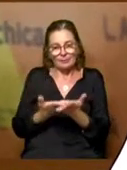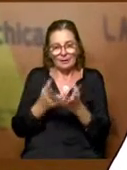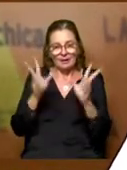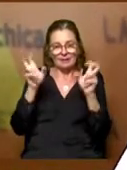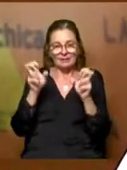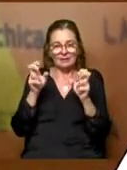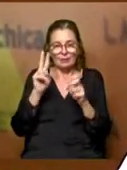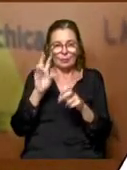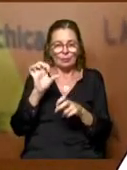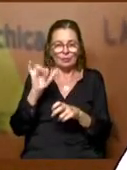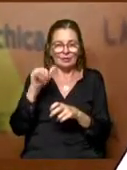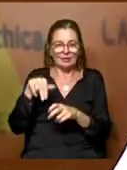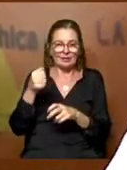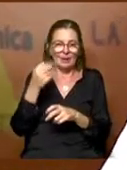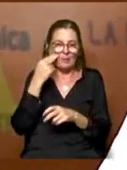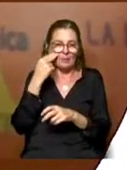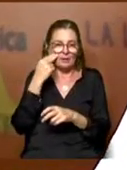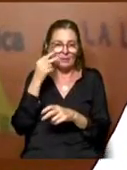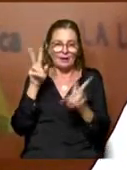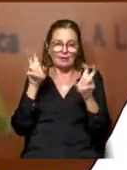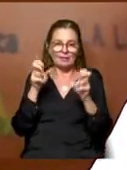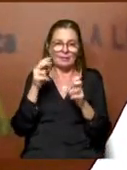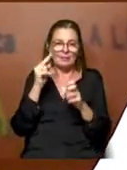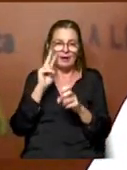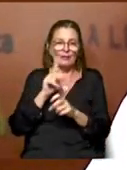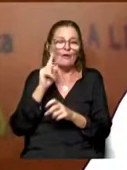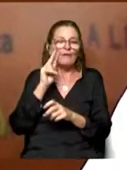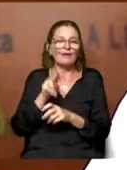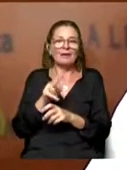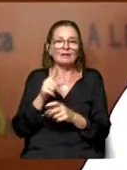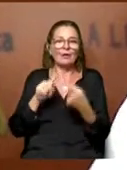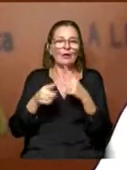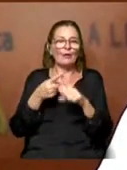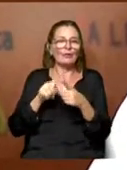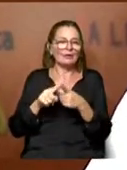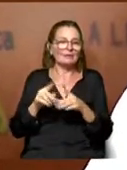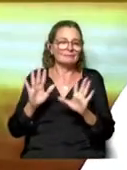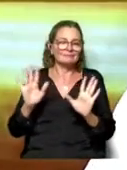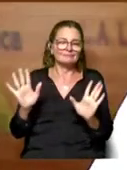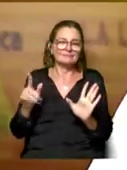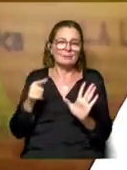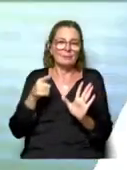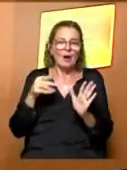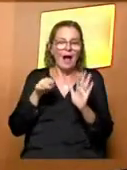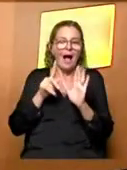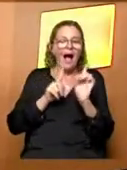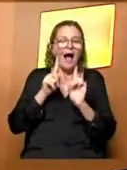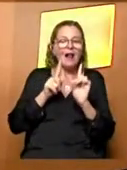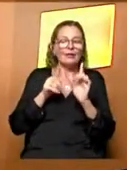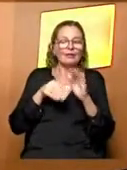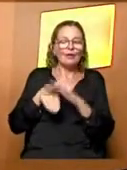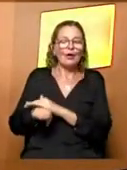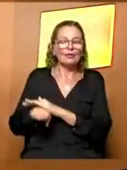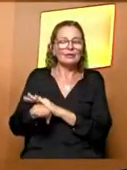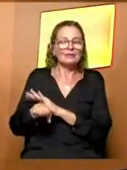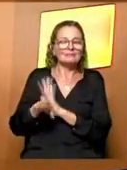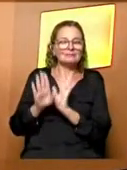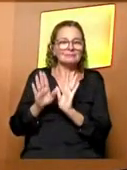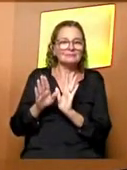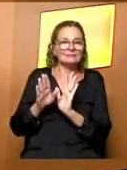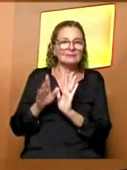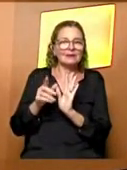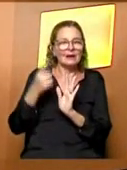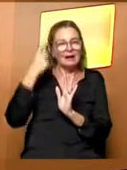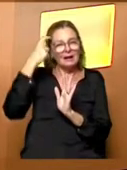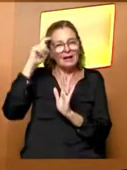usina mostraba, ¿no? Es un problema de que si los temas no se ven, no se discuten. Y por algo se esconden. Vuelvo a la idea de los paraísos fiscales,